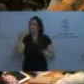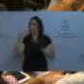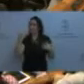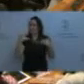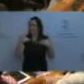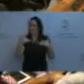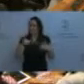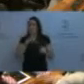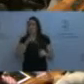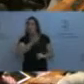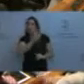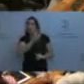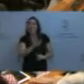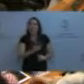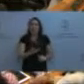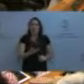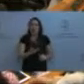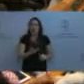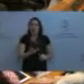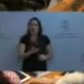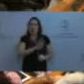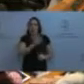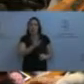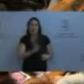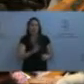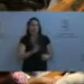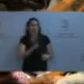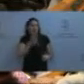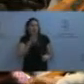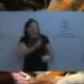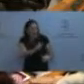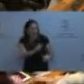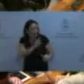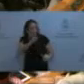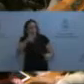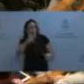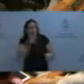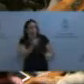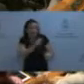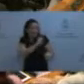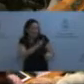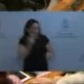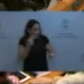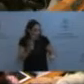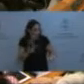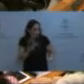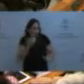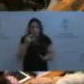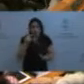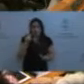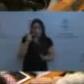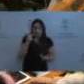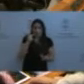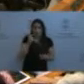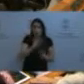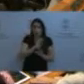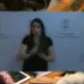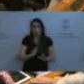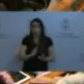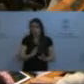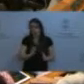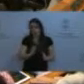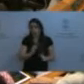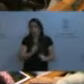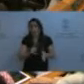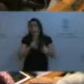Que parece que se tiene miedo hasta las palabras, y cuando se tiene miedo a las palabras no se consiguen ni los avales. Hay